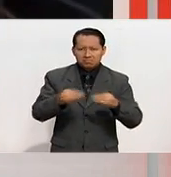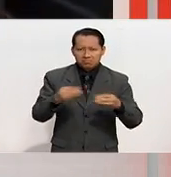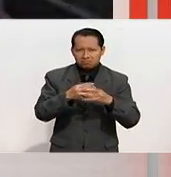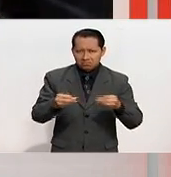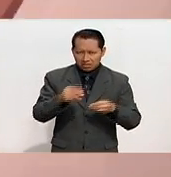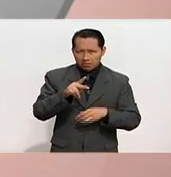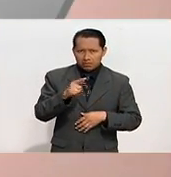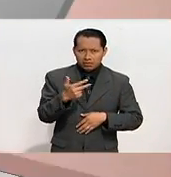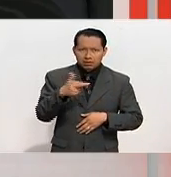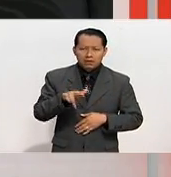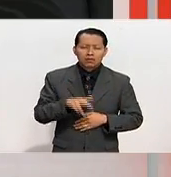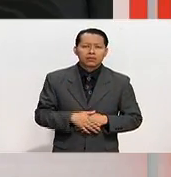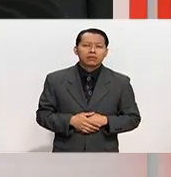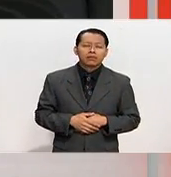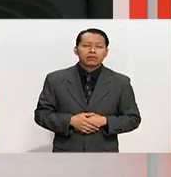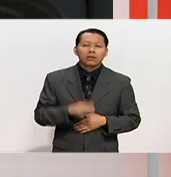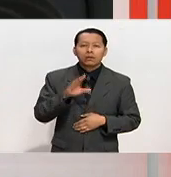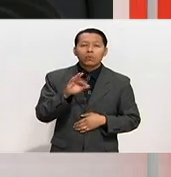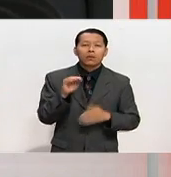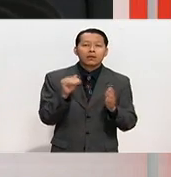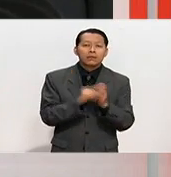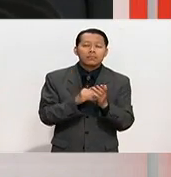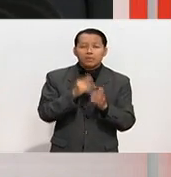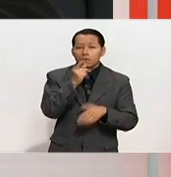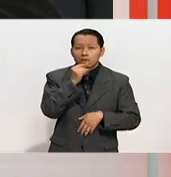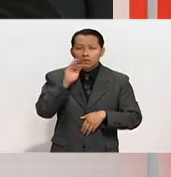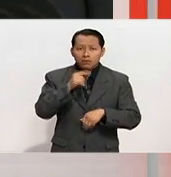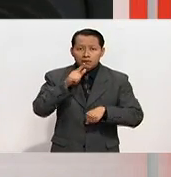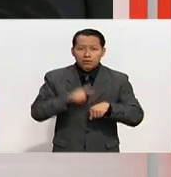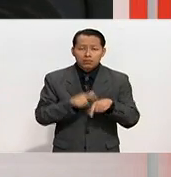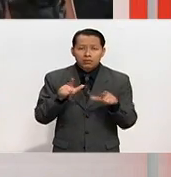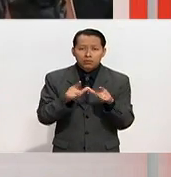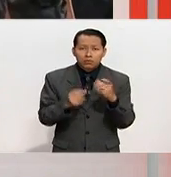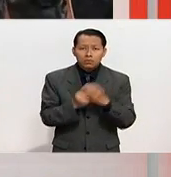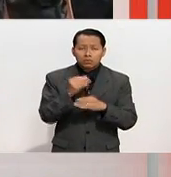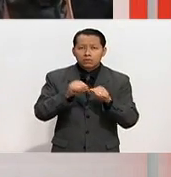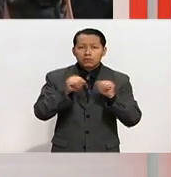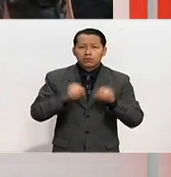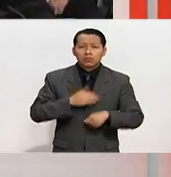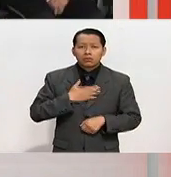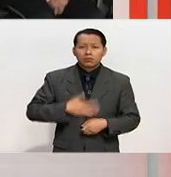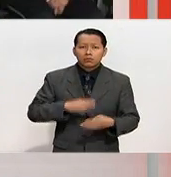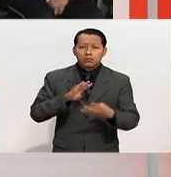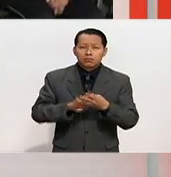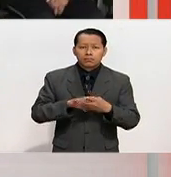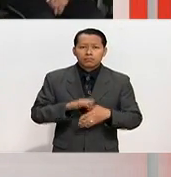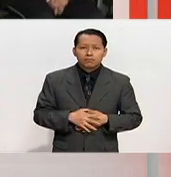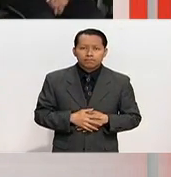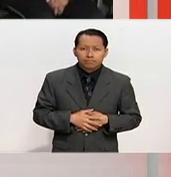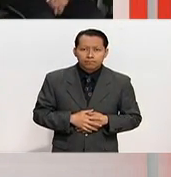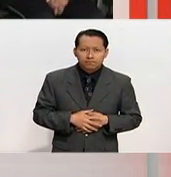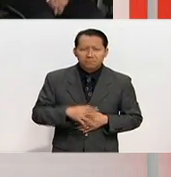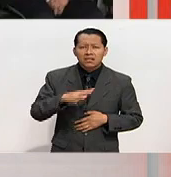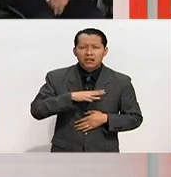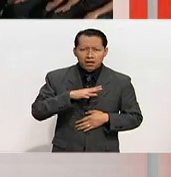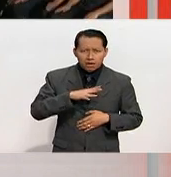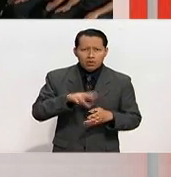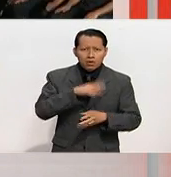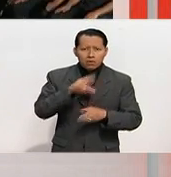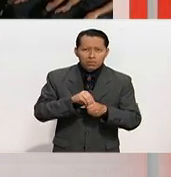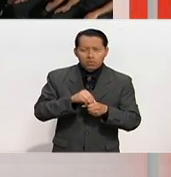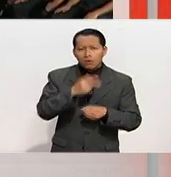de la PGR. 40,000 policías federales listos para el nuevo sistema de justicia penal. Que las y los